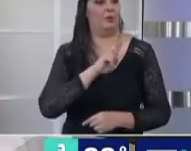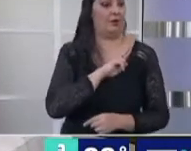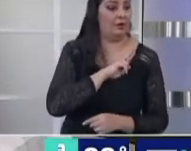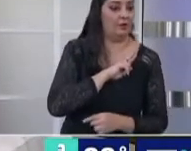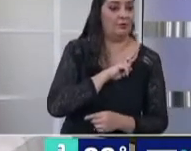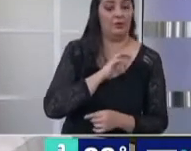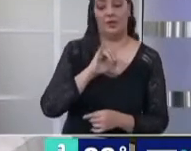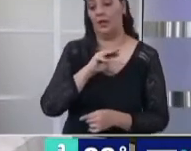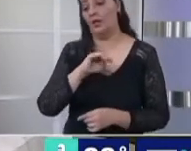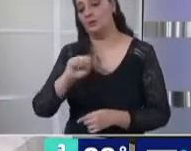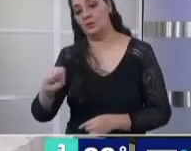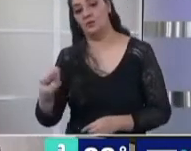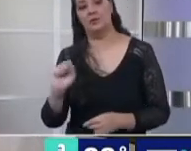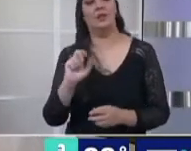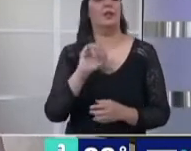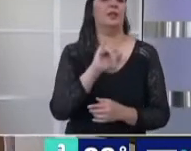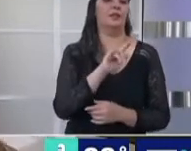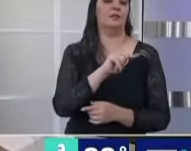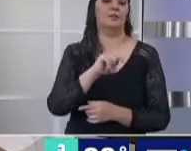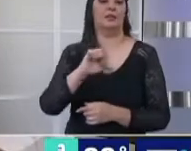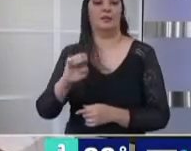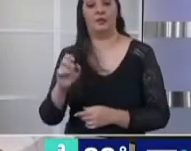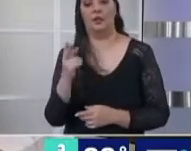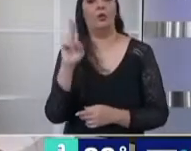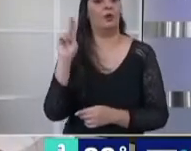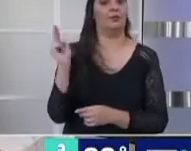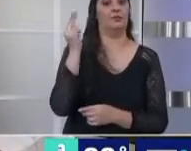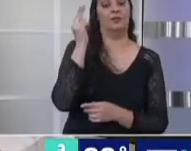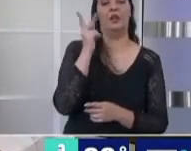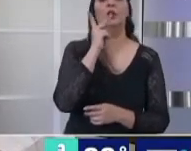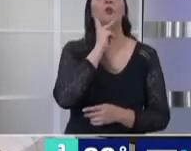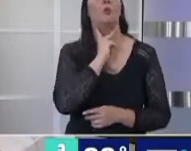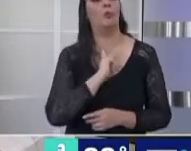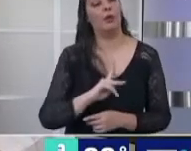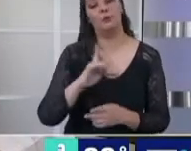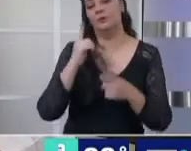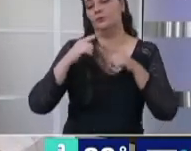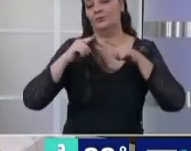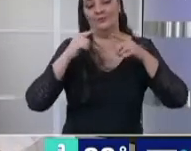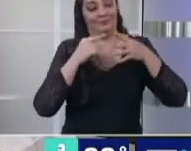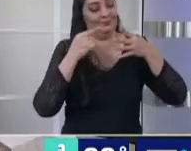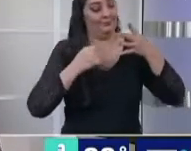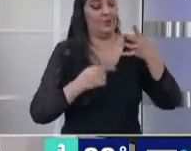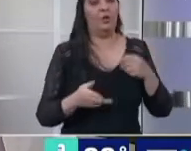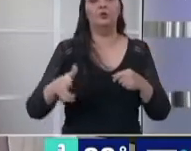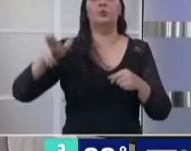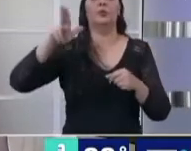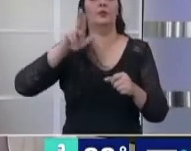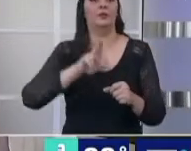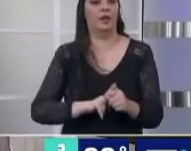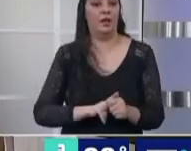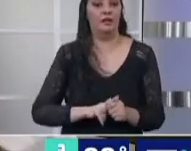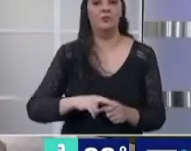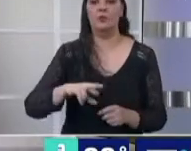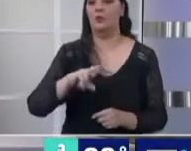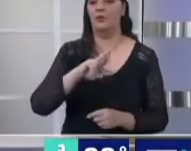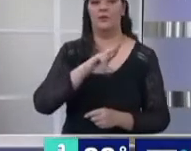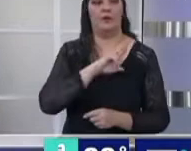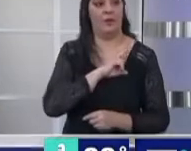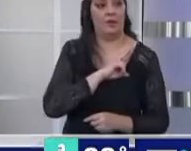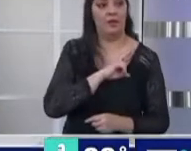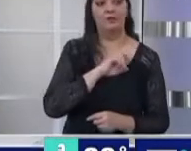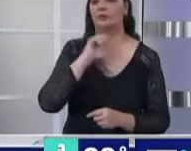ISSSTE, el Hospital Universitario, el Hospital de Pemex, Sedena, los hospitales privados y